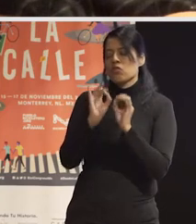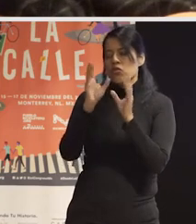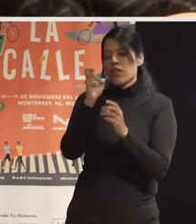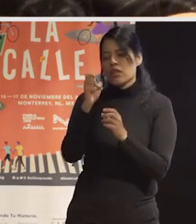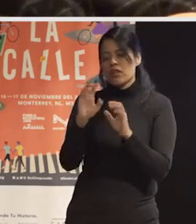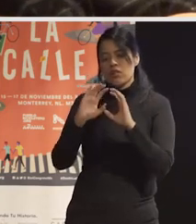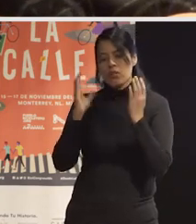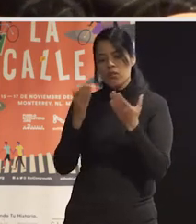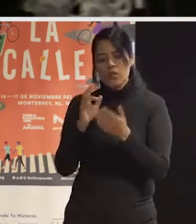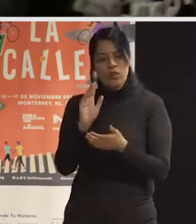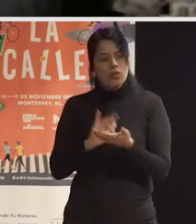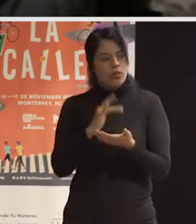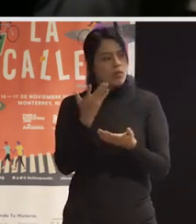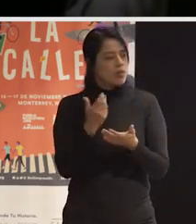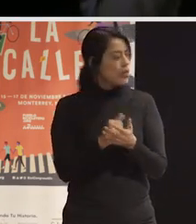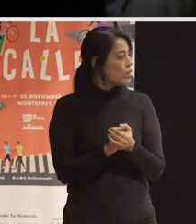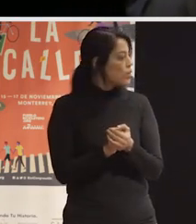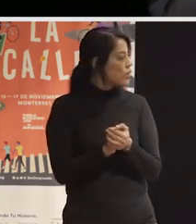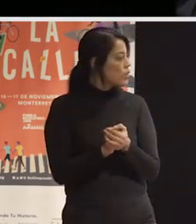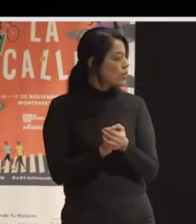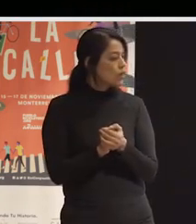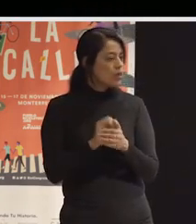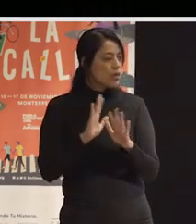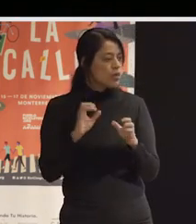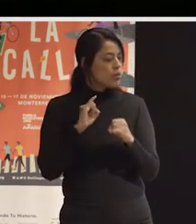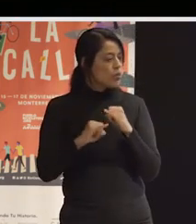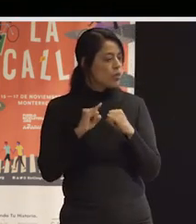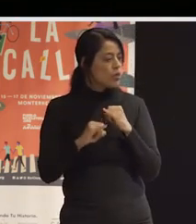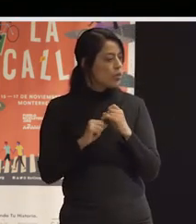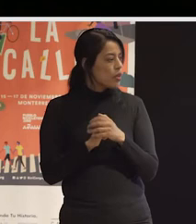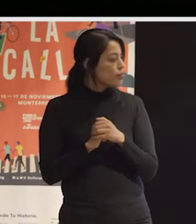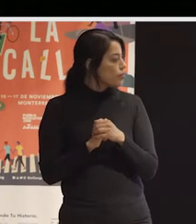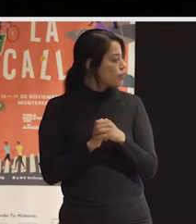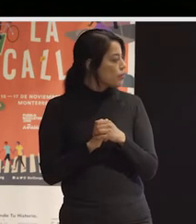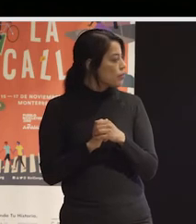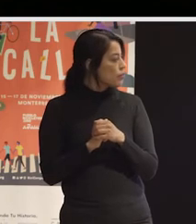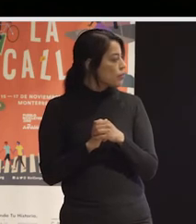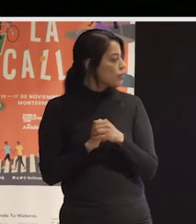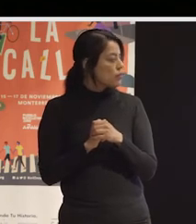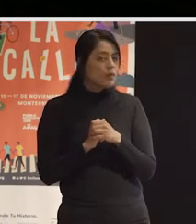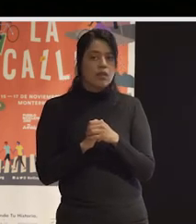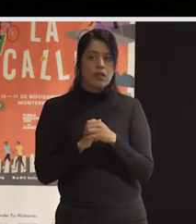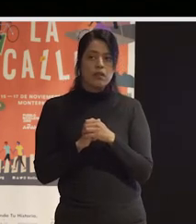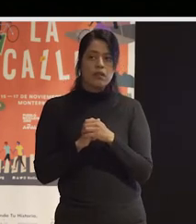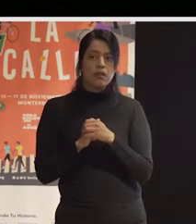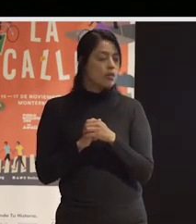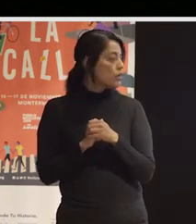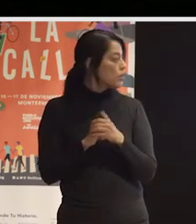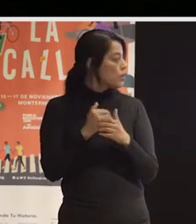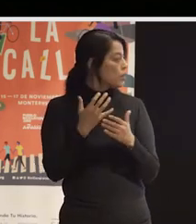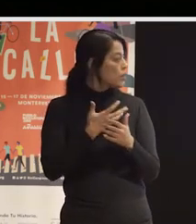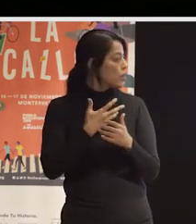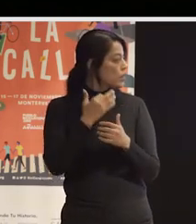gracias por la pregunta y aún mejor había una última pero después de que responde a la mejor esta va a ser la última para poder tener